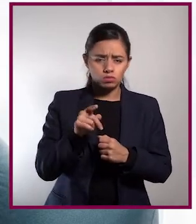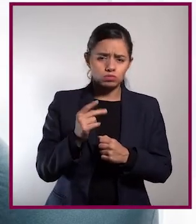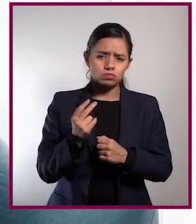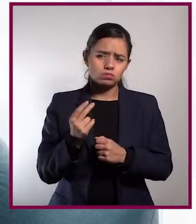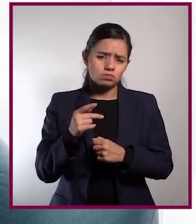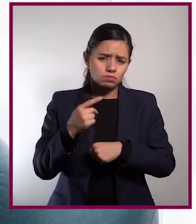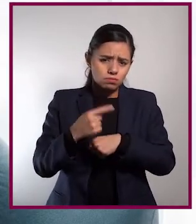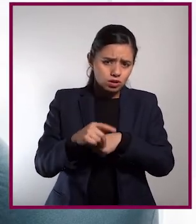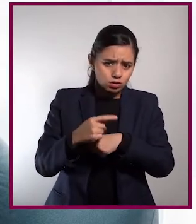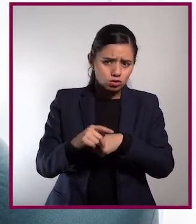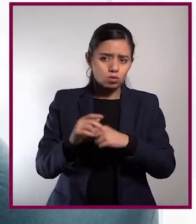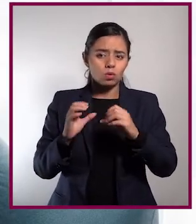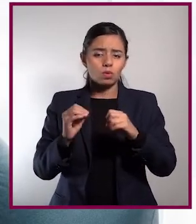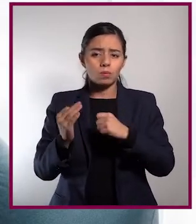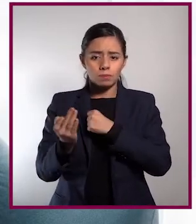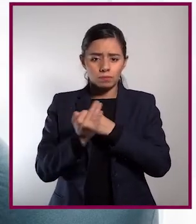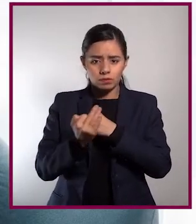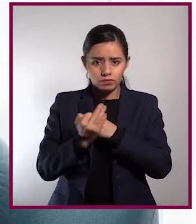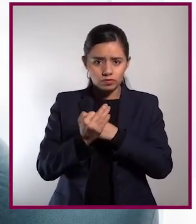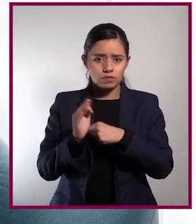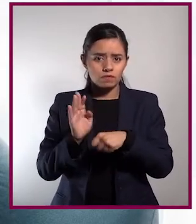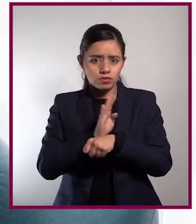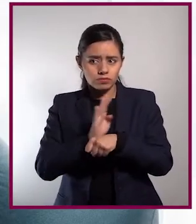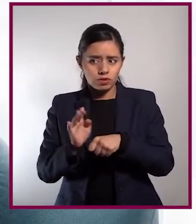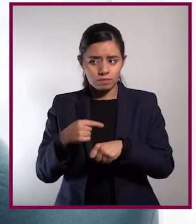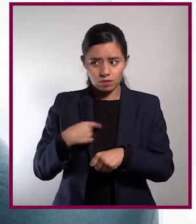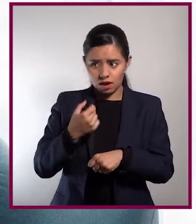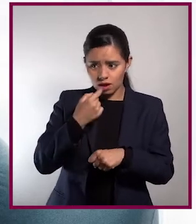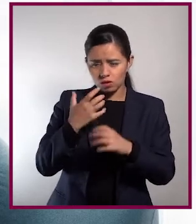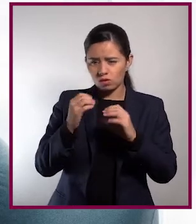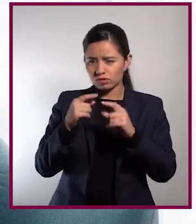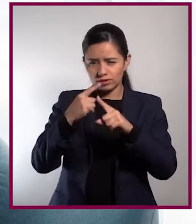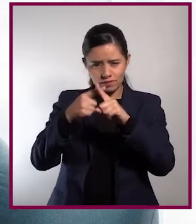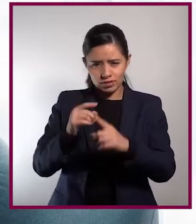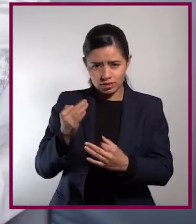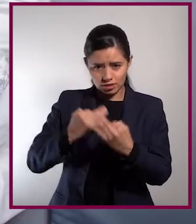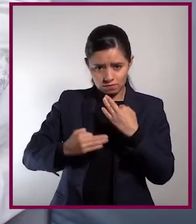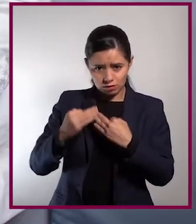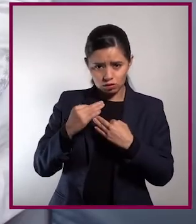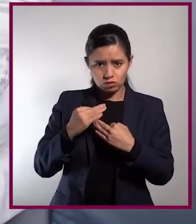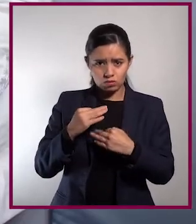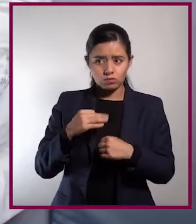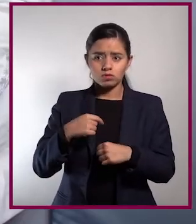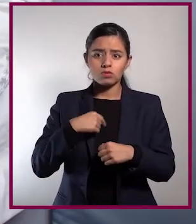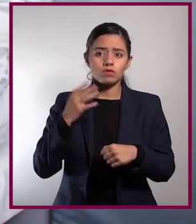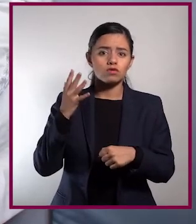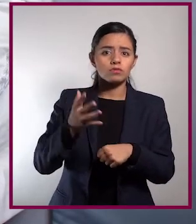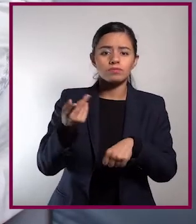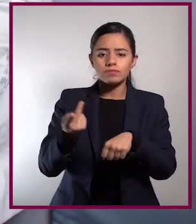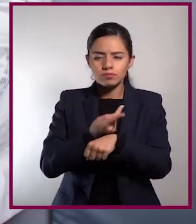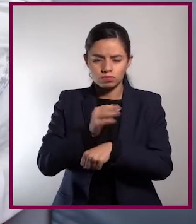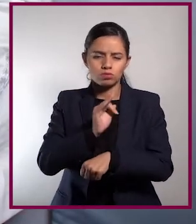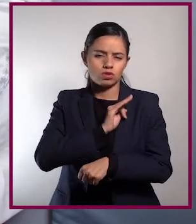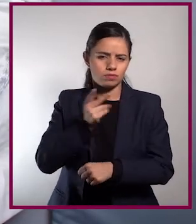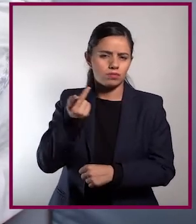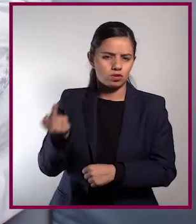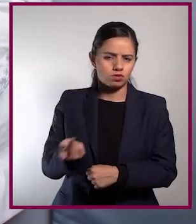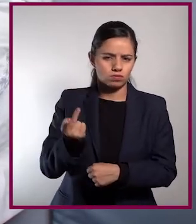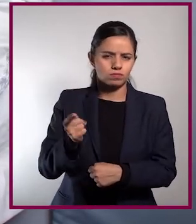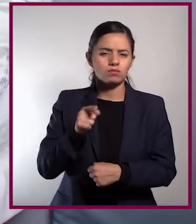deseas, preguntar riesgos, beneficios físicos o emocionales y duración del tratamiento. Dada la información, como